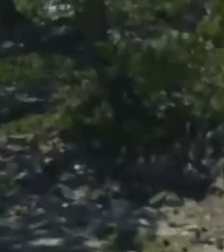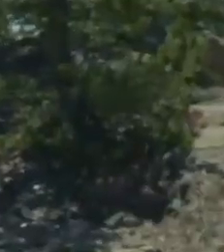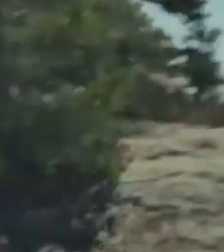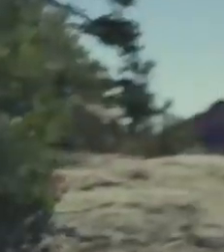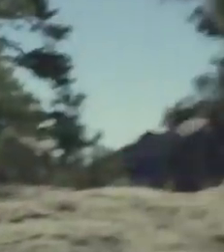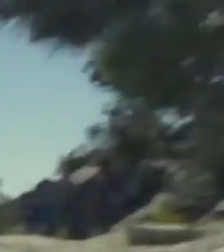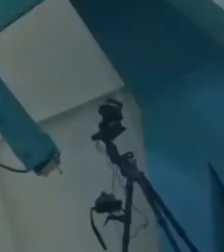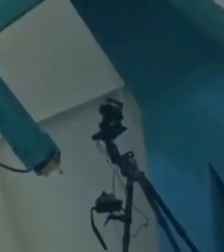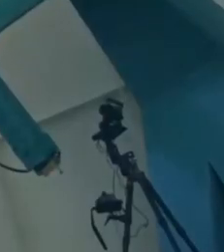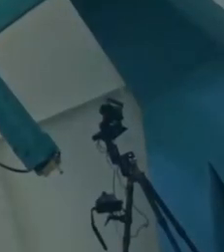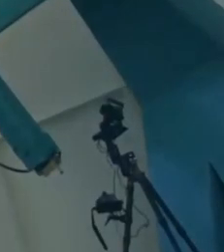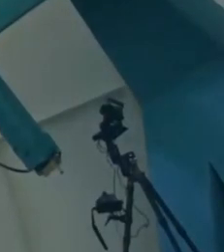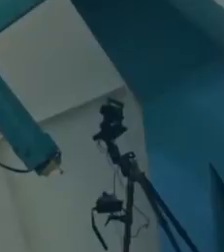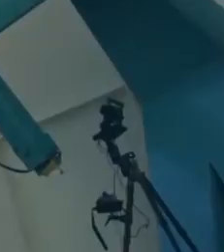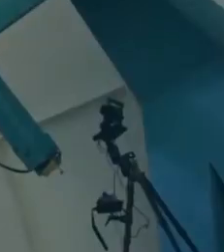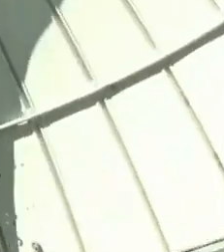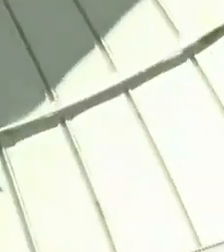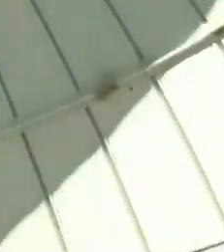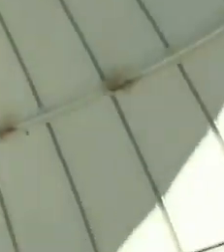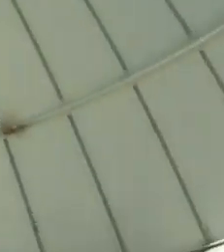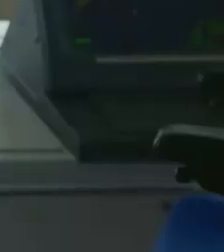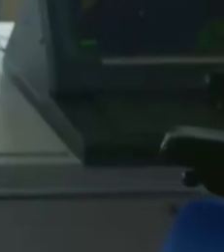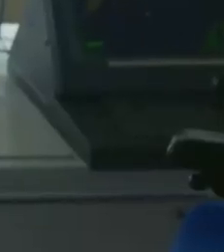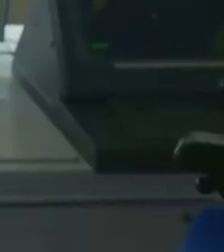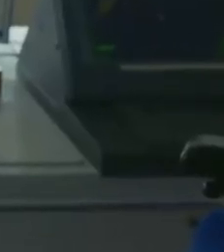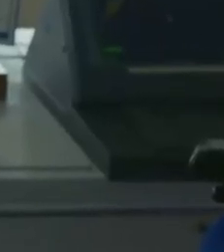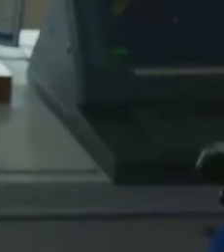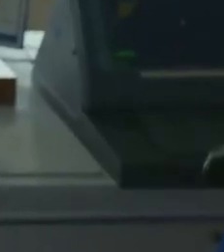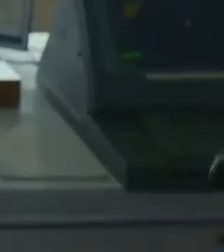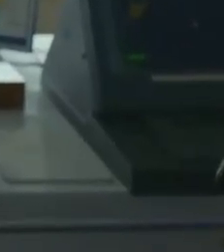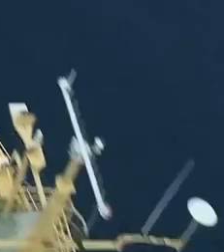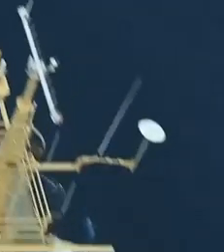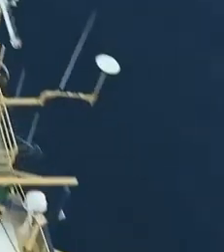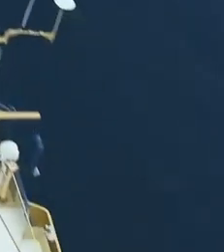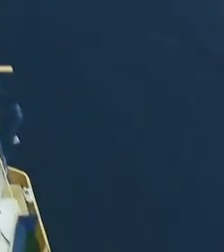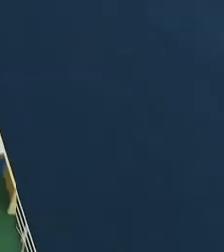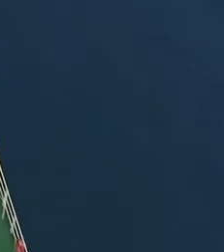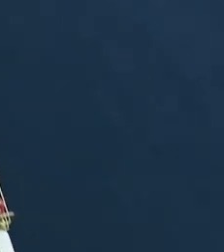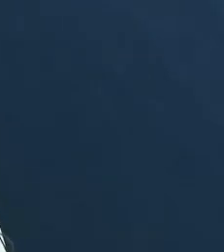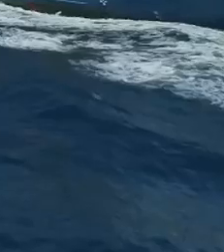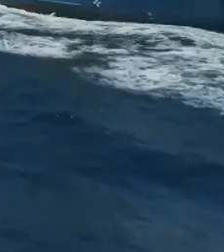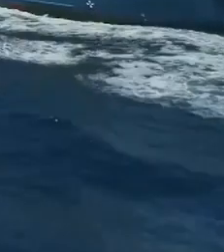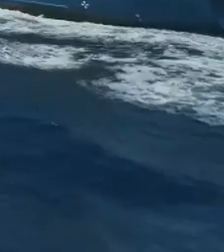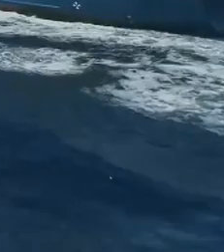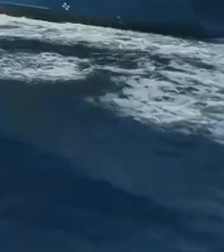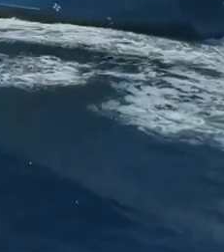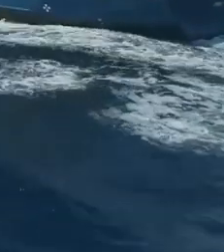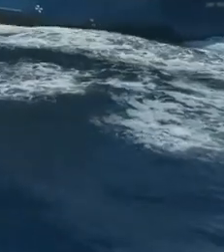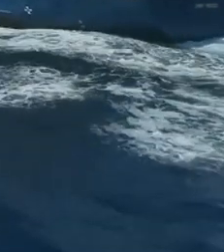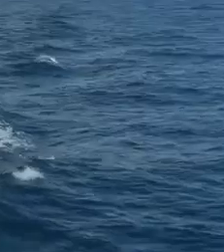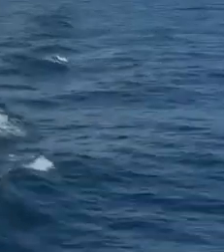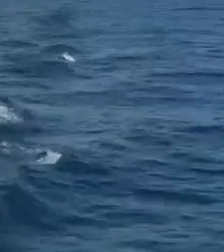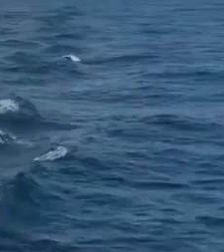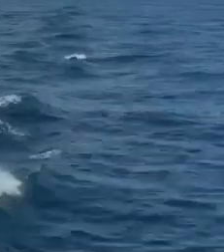estudiamos el cosmos en el observatorio de san pedro martín los mares con nuestros dos buques oceanográficos